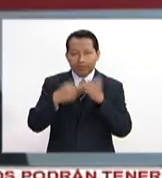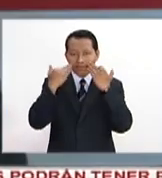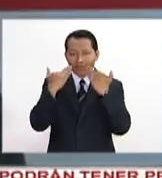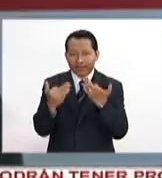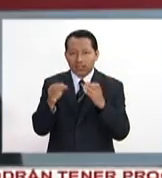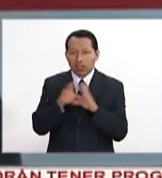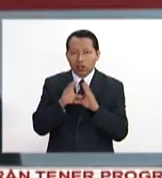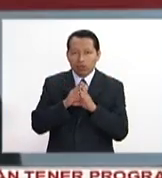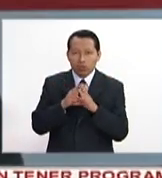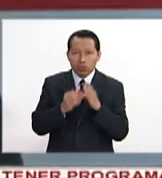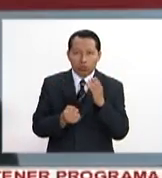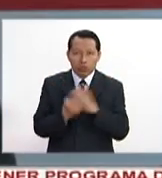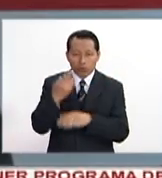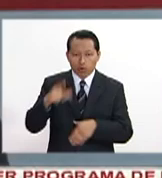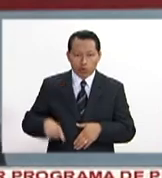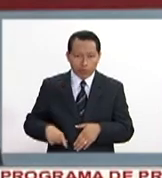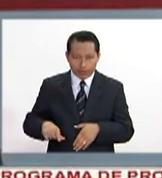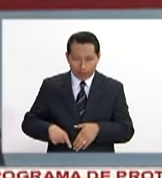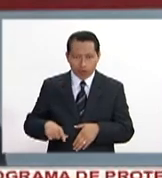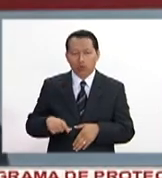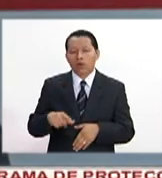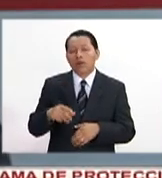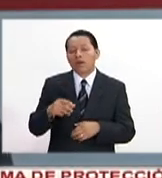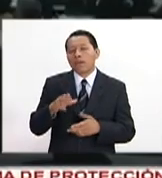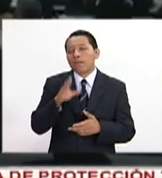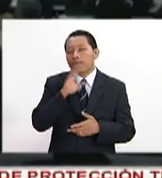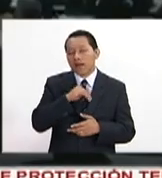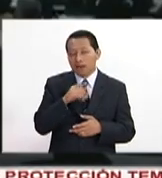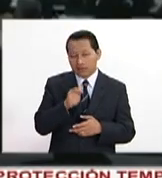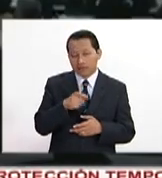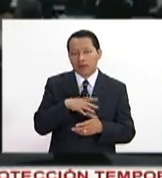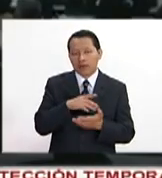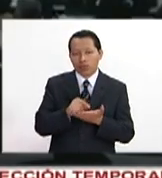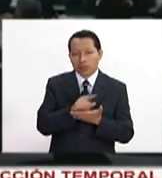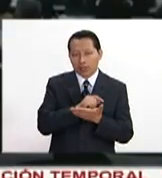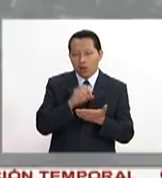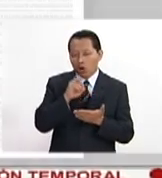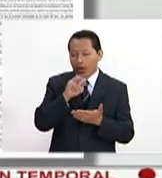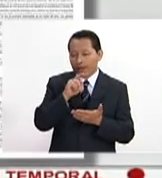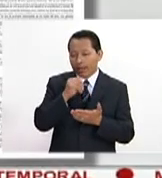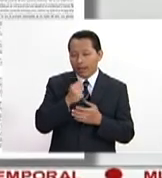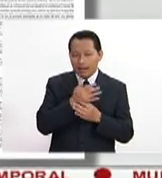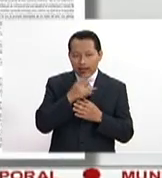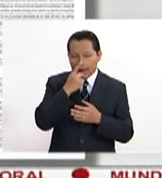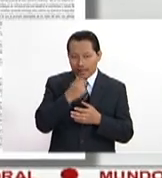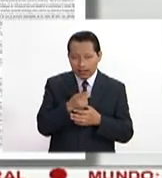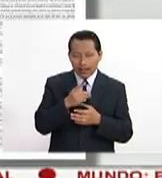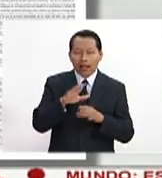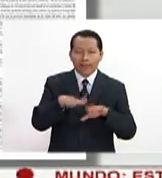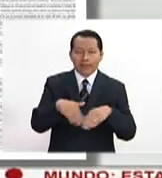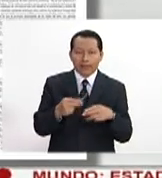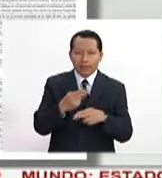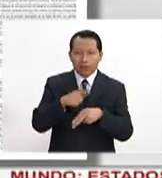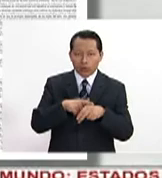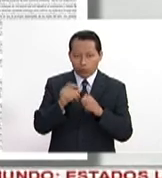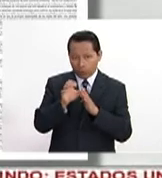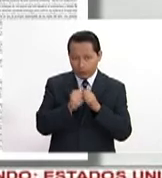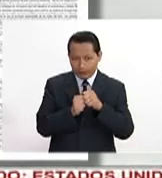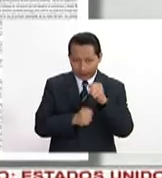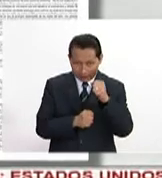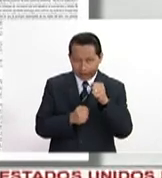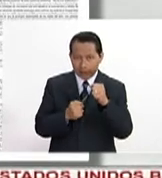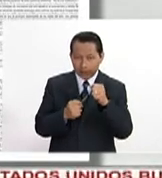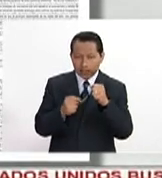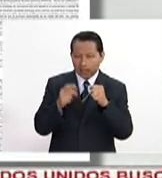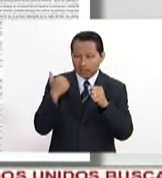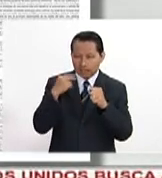están ante un nuevo gobierno de facto. A través de su cuenta de Twitter, Ortega aseguró que la Asamblea Nacional Constituyente, elegida el 30